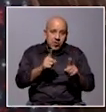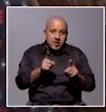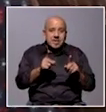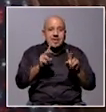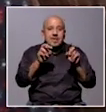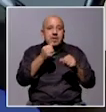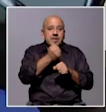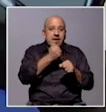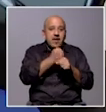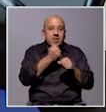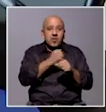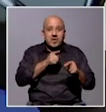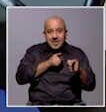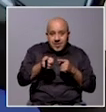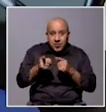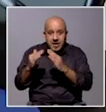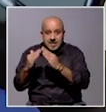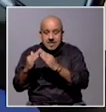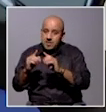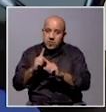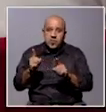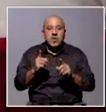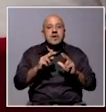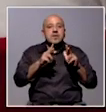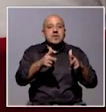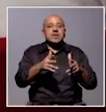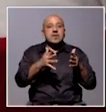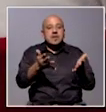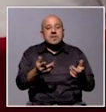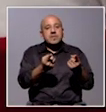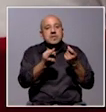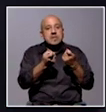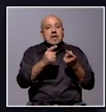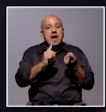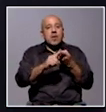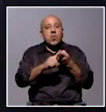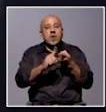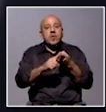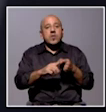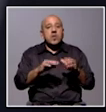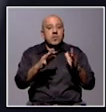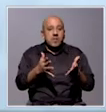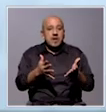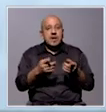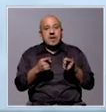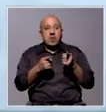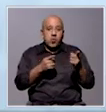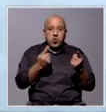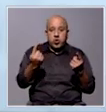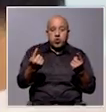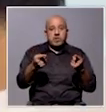el trabajo automáticamente al hogar por lo tanto asegura que se hace necesario acordar entre las partes empleado y empleador